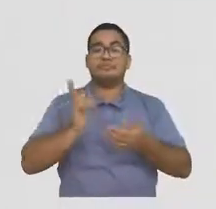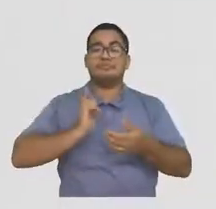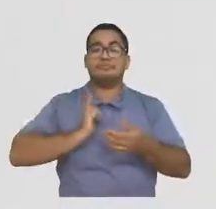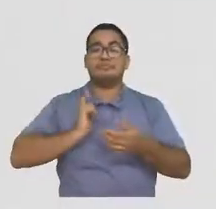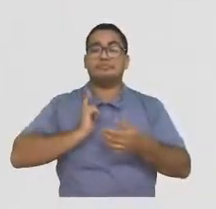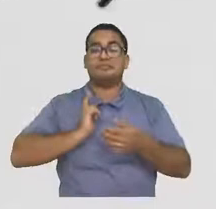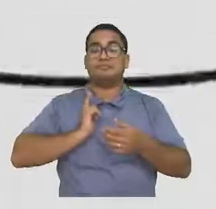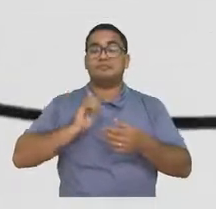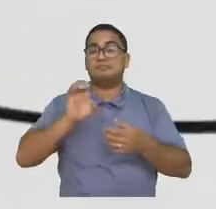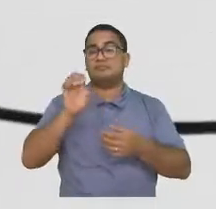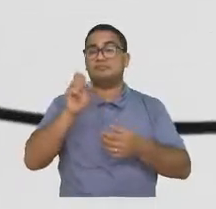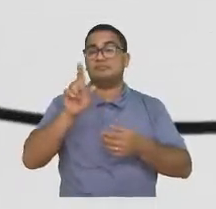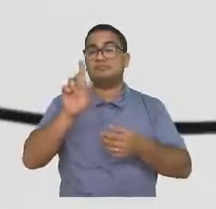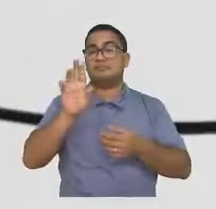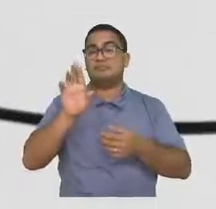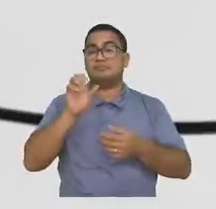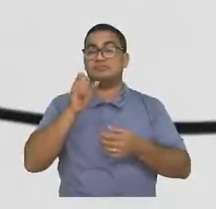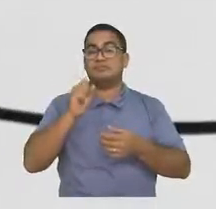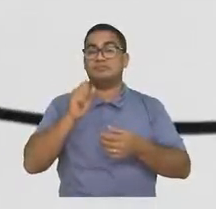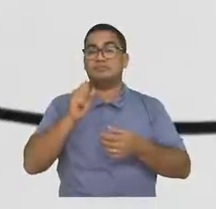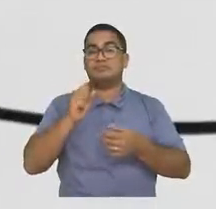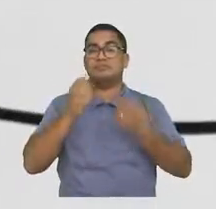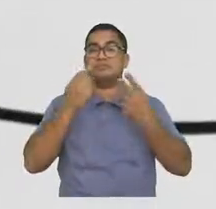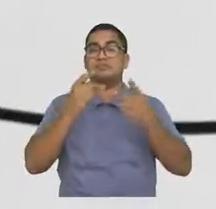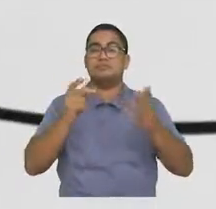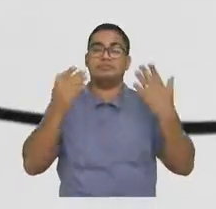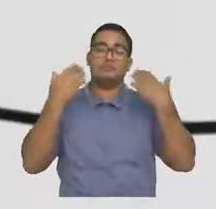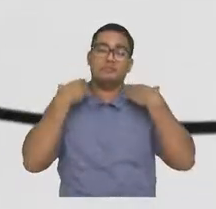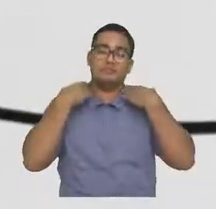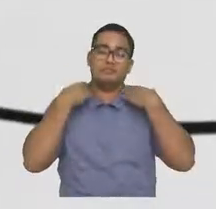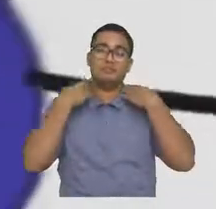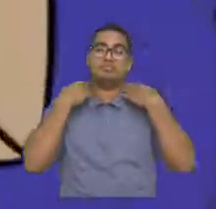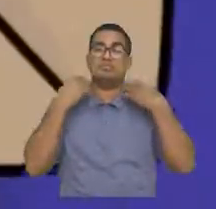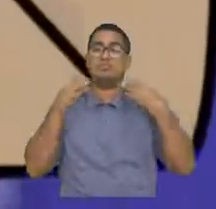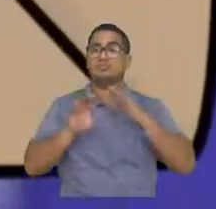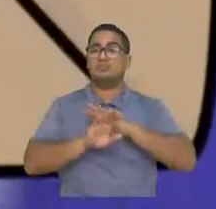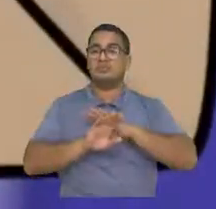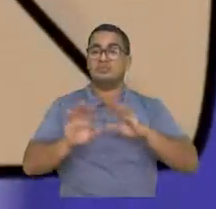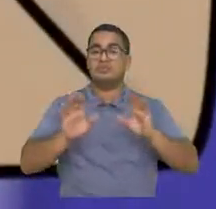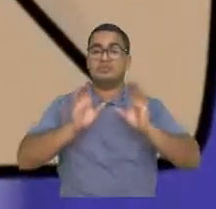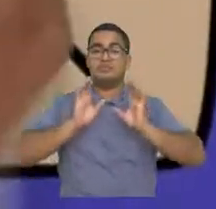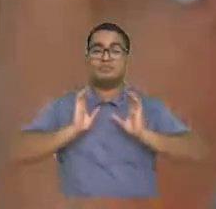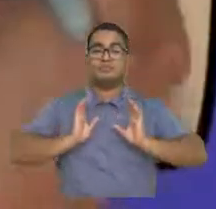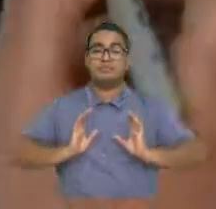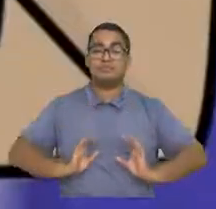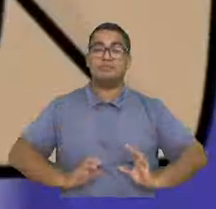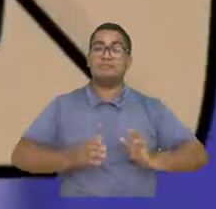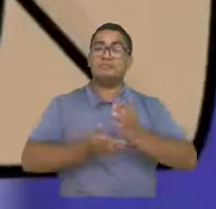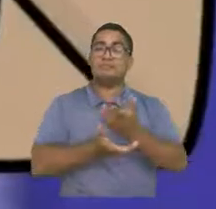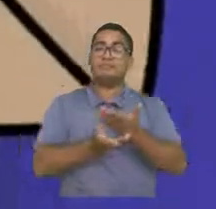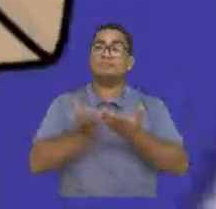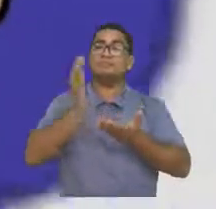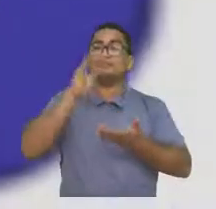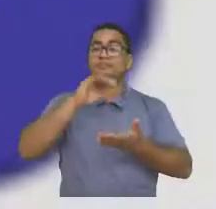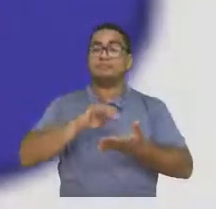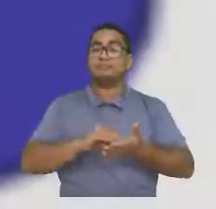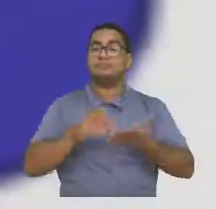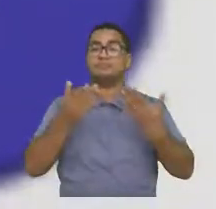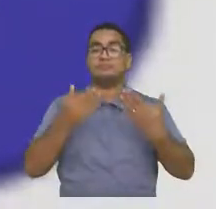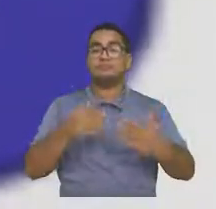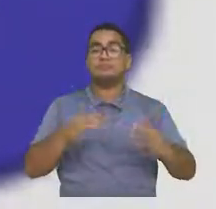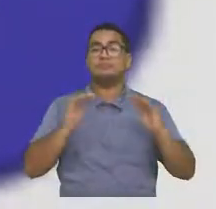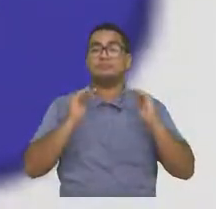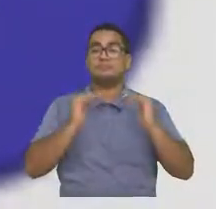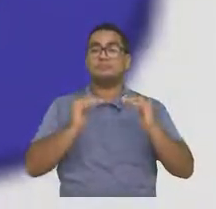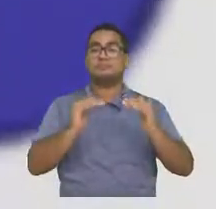abren, pero cuando el estrés cesa se cierran, y todo en el organismo vuelve a tener normalidad. El equilibrio que es